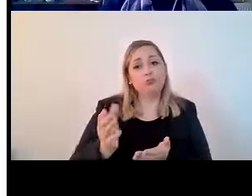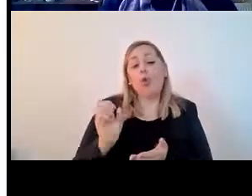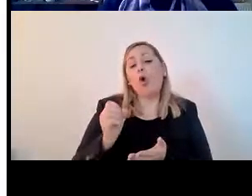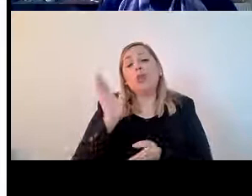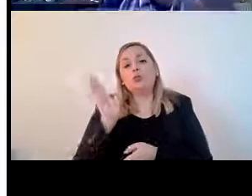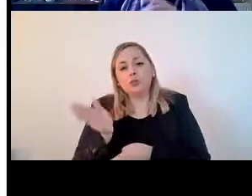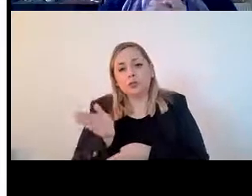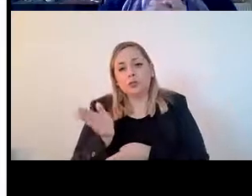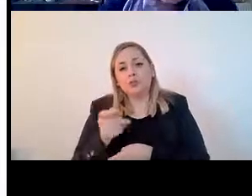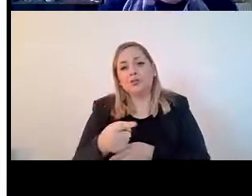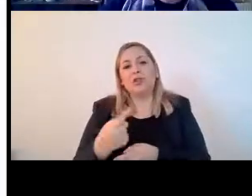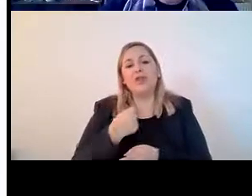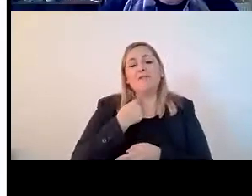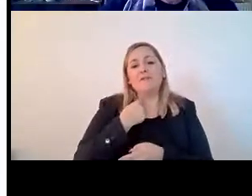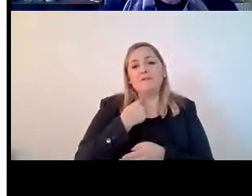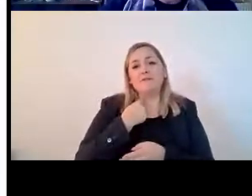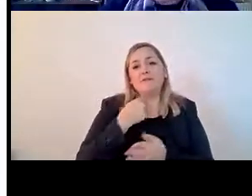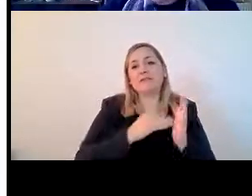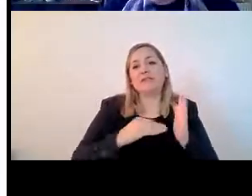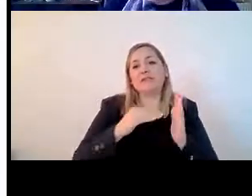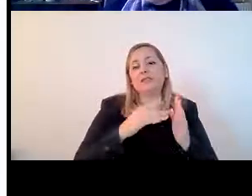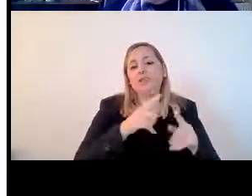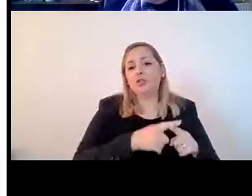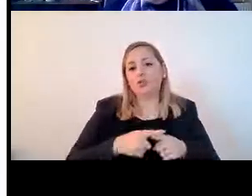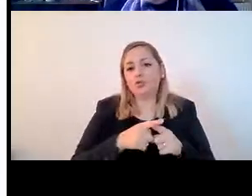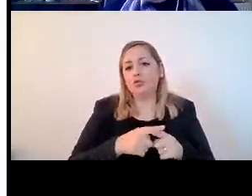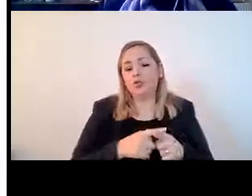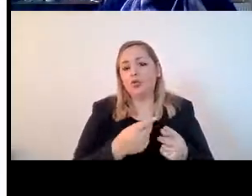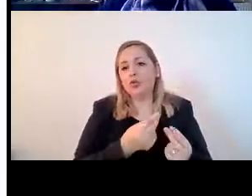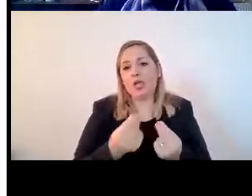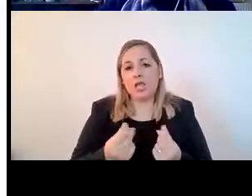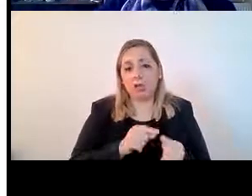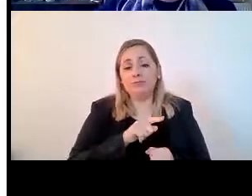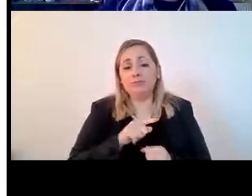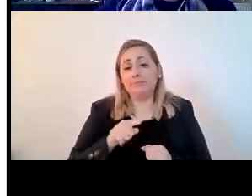suspensión iba a estar afectada por los niveles socioeconómicos. Eso es algo que